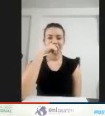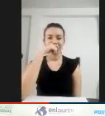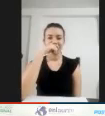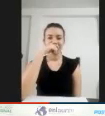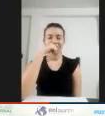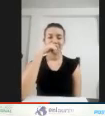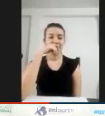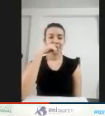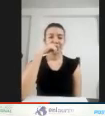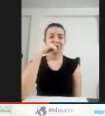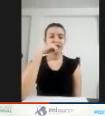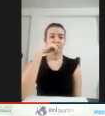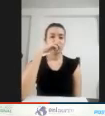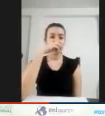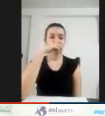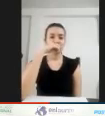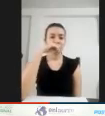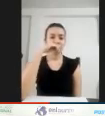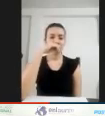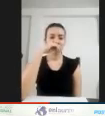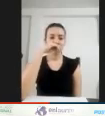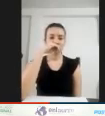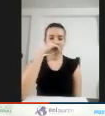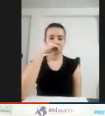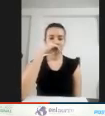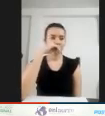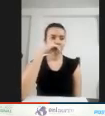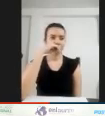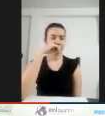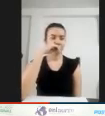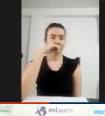bueno, lo felicito. Gracias, doctor, muy amable. Bien.